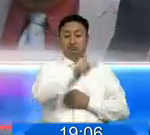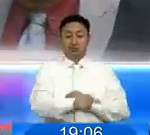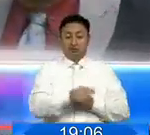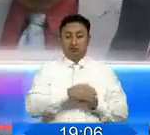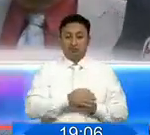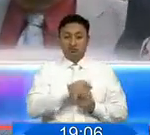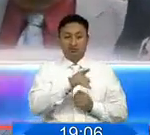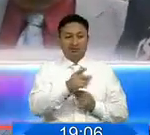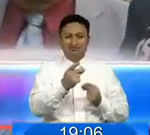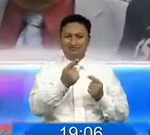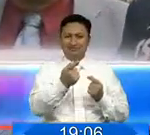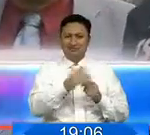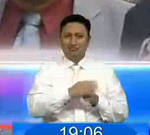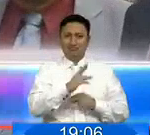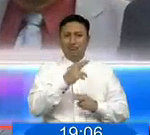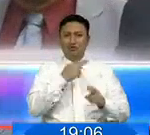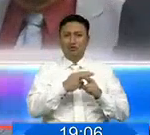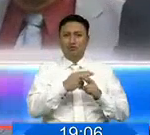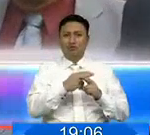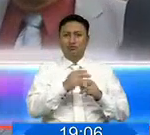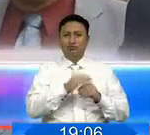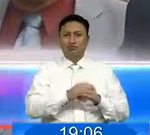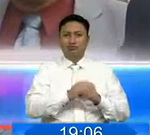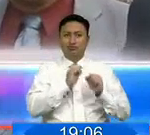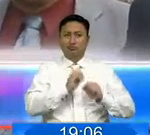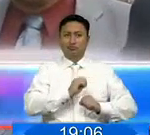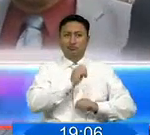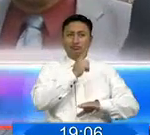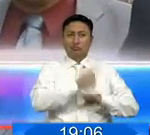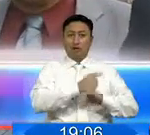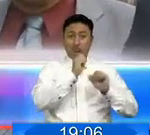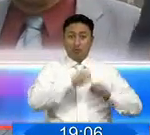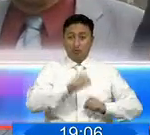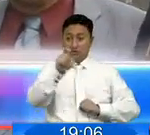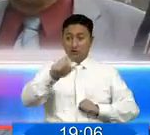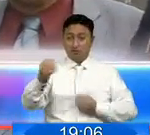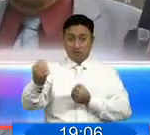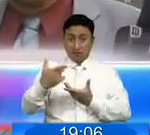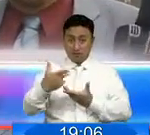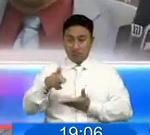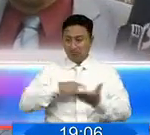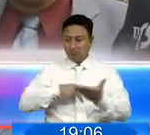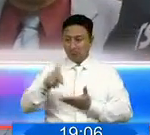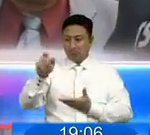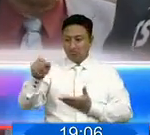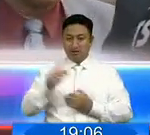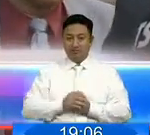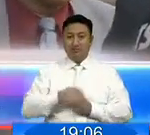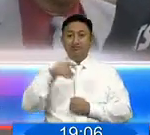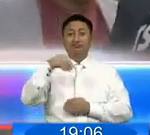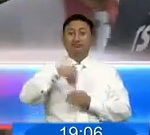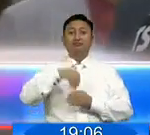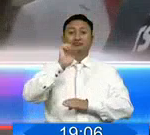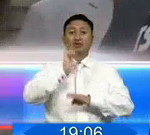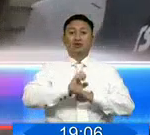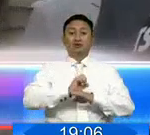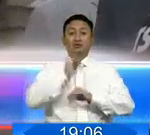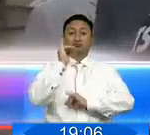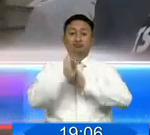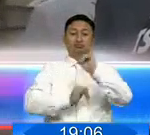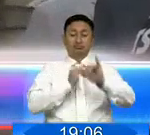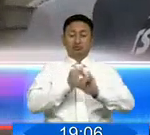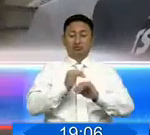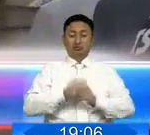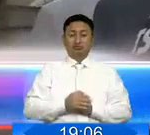ponga inmediatamente con derecho a recompensa dentro del territorio nacional e